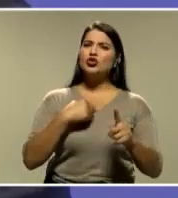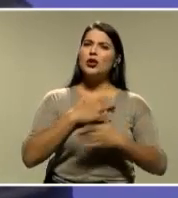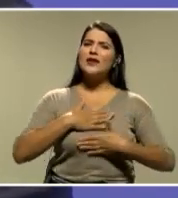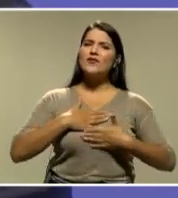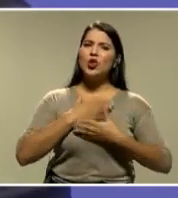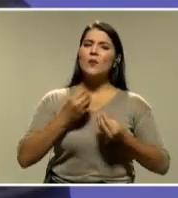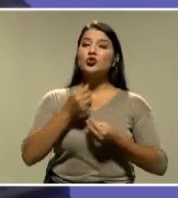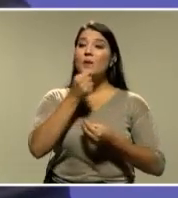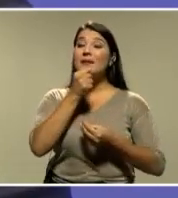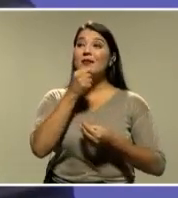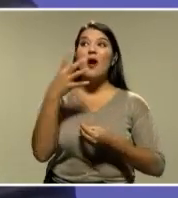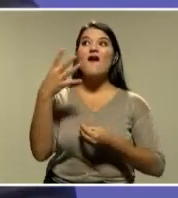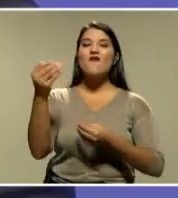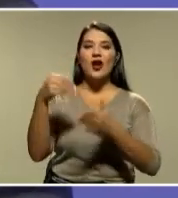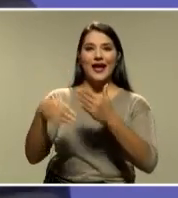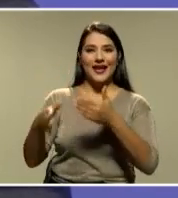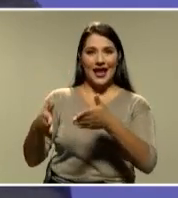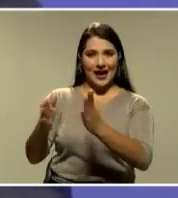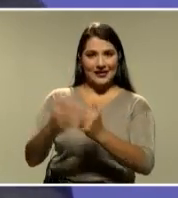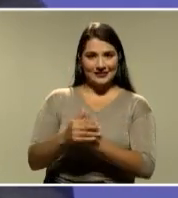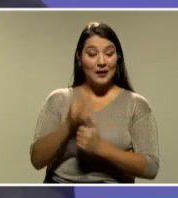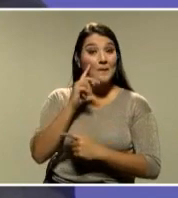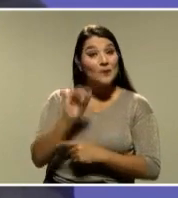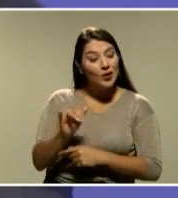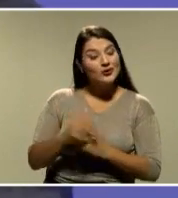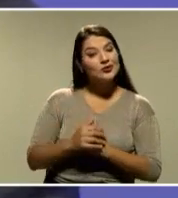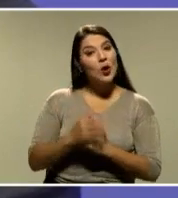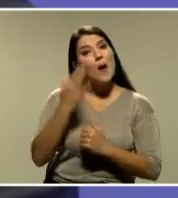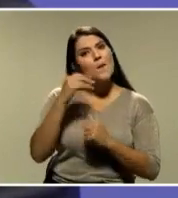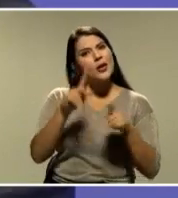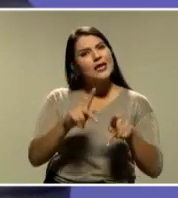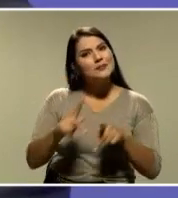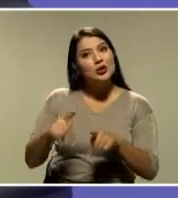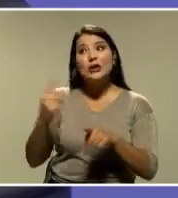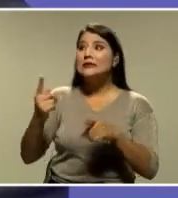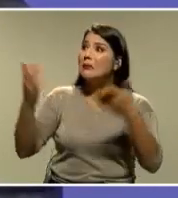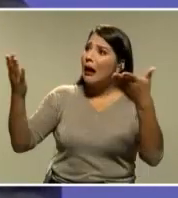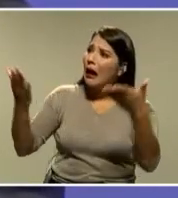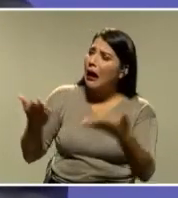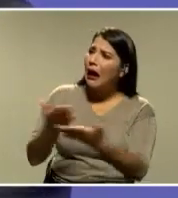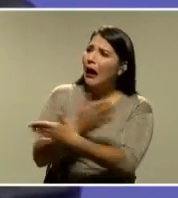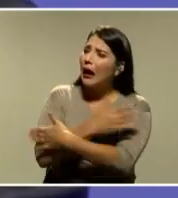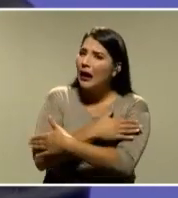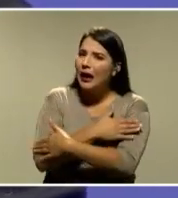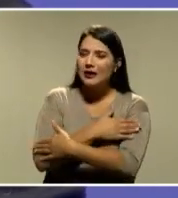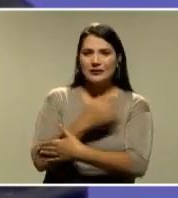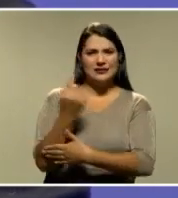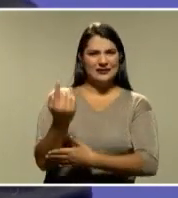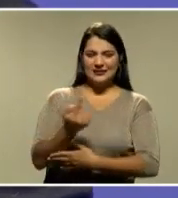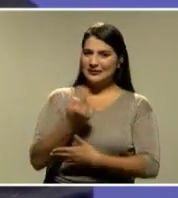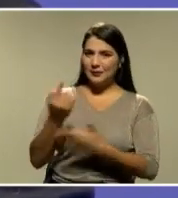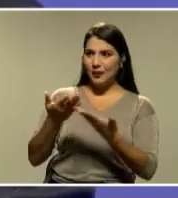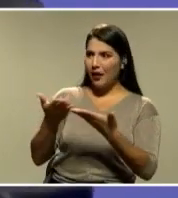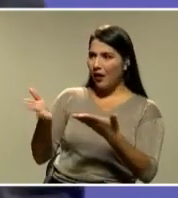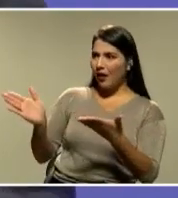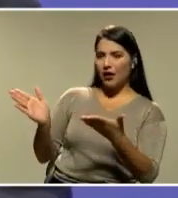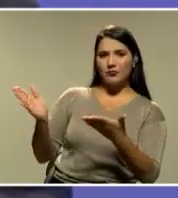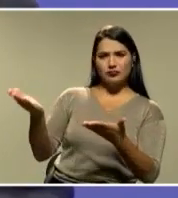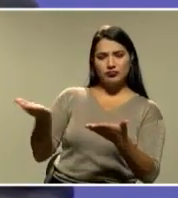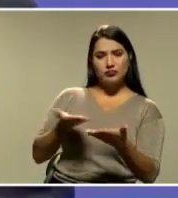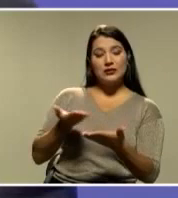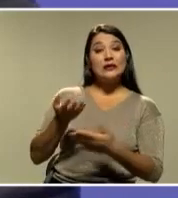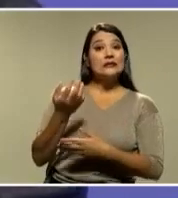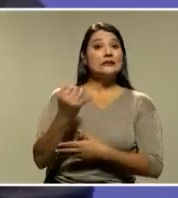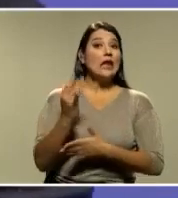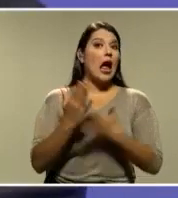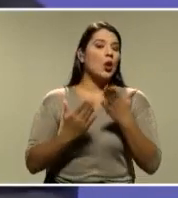en la calle, por lo mismo, porque la gente te recibía cálidamente, te abría las puertas de par en par. Si